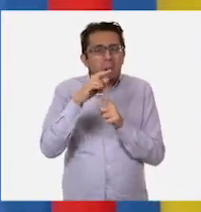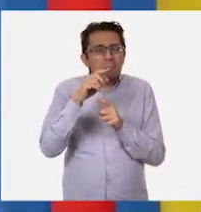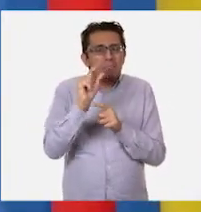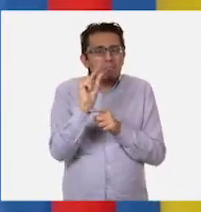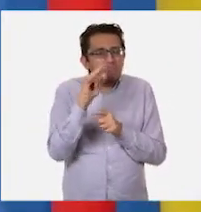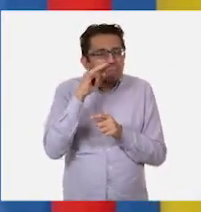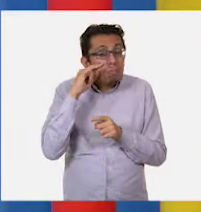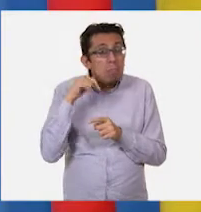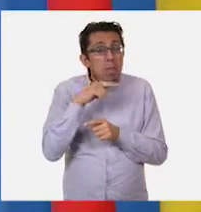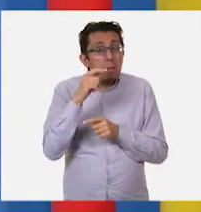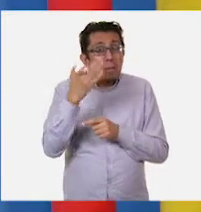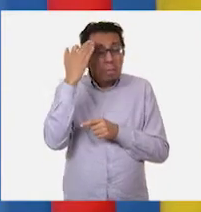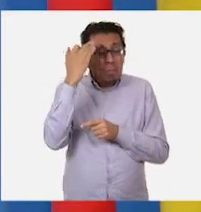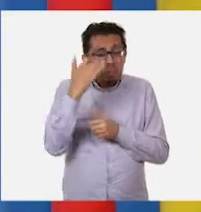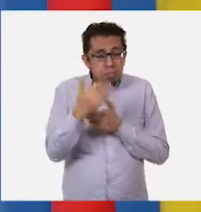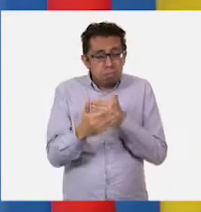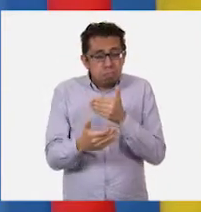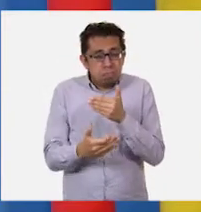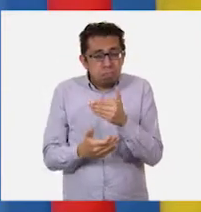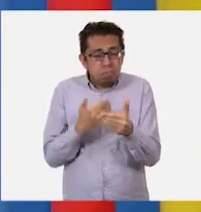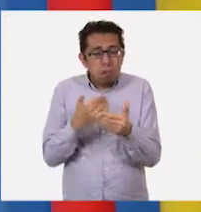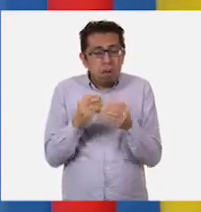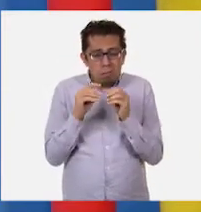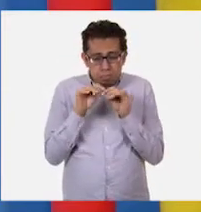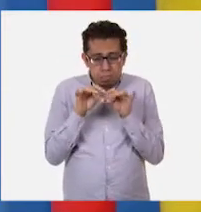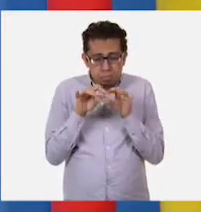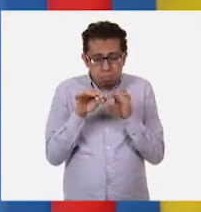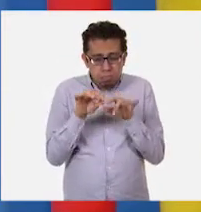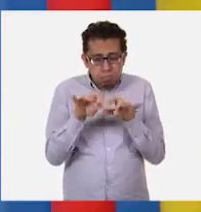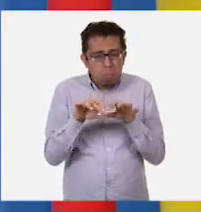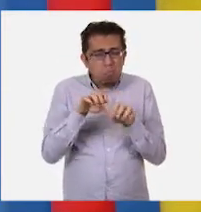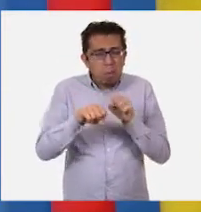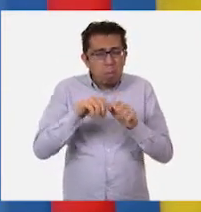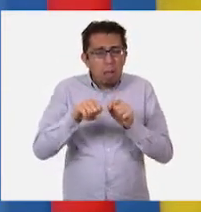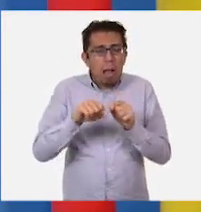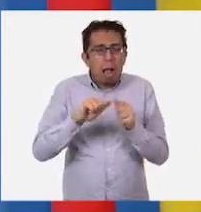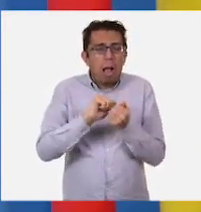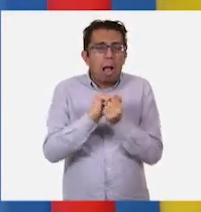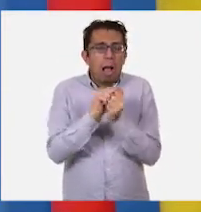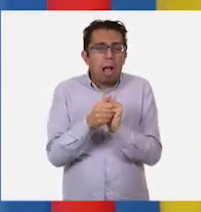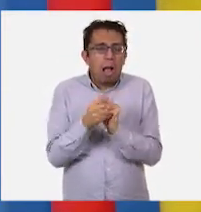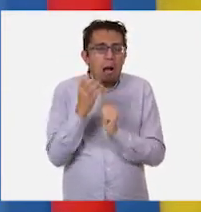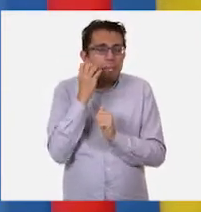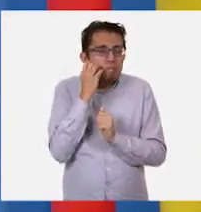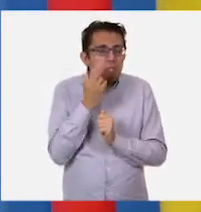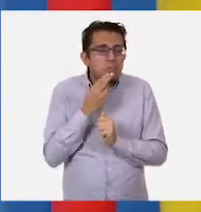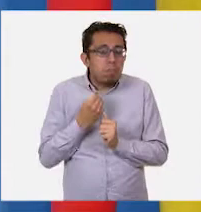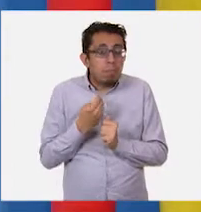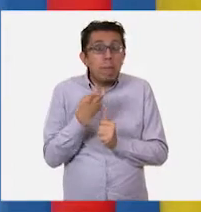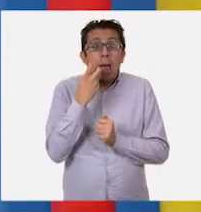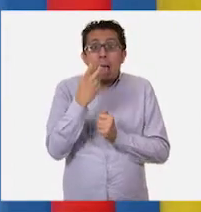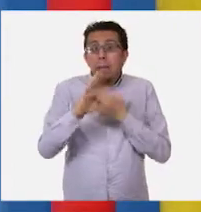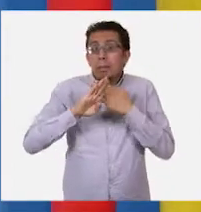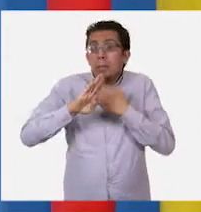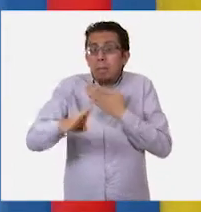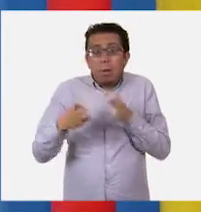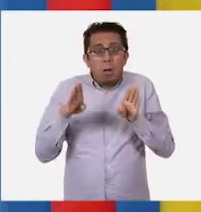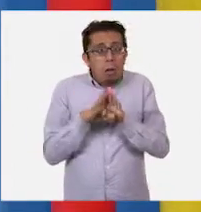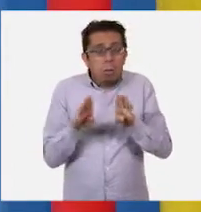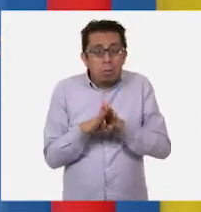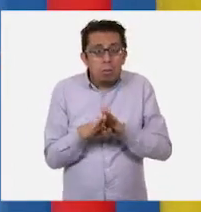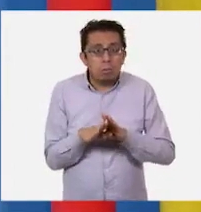del tiempo, pues proliferaron hasta desde la descomposición. Lo ideal para evitar este tipo de descomposiciones